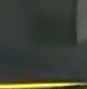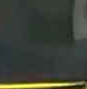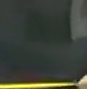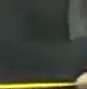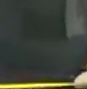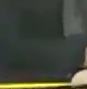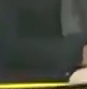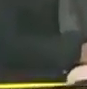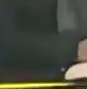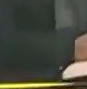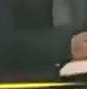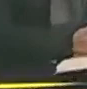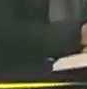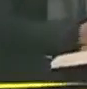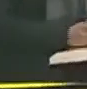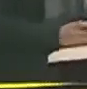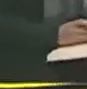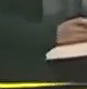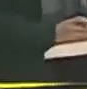República Bolivariana de Venezuela.